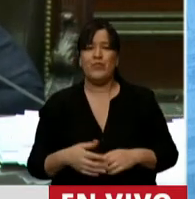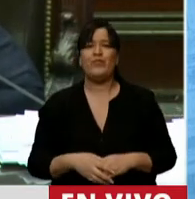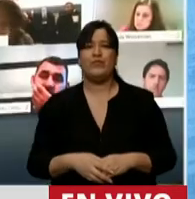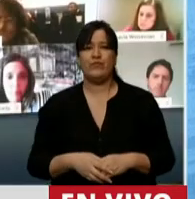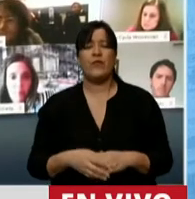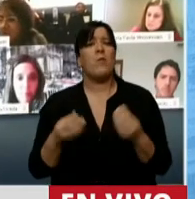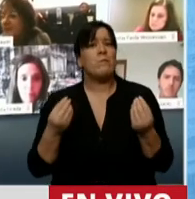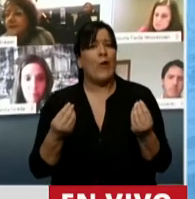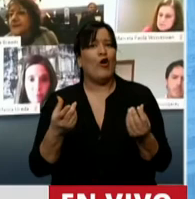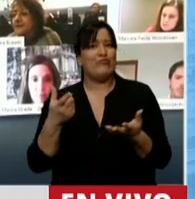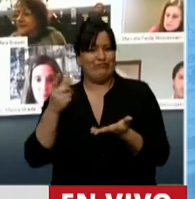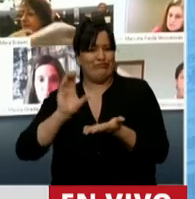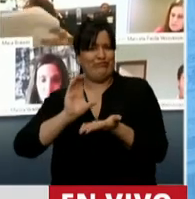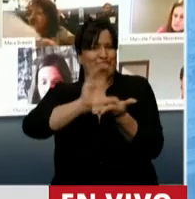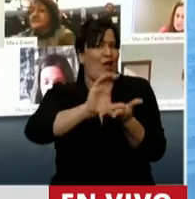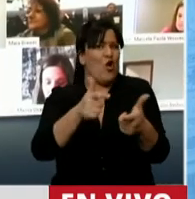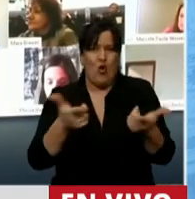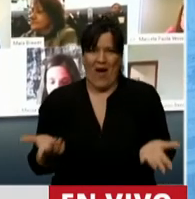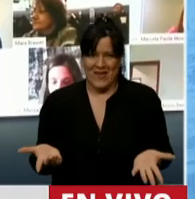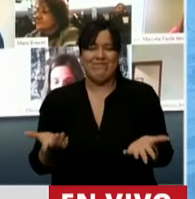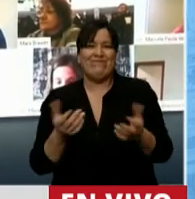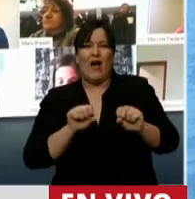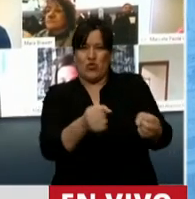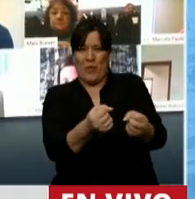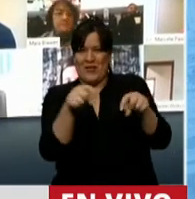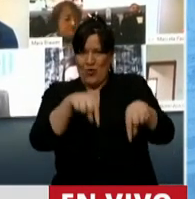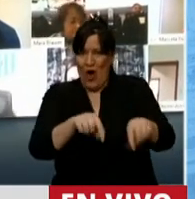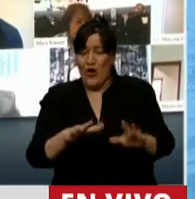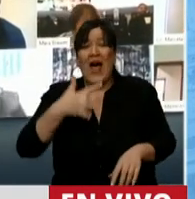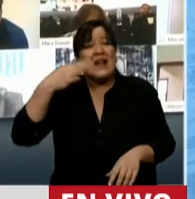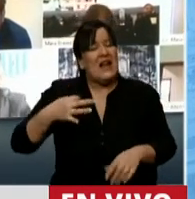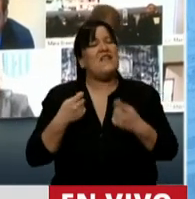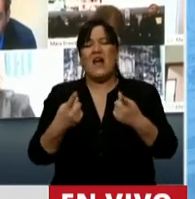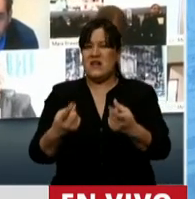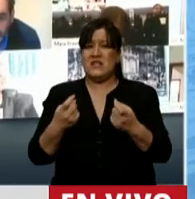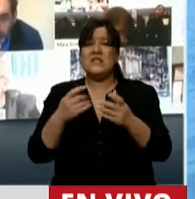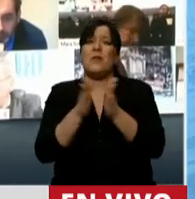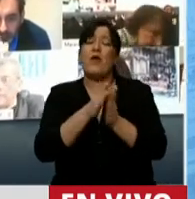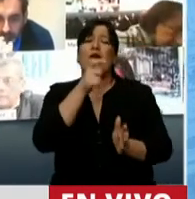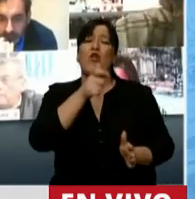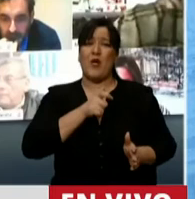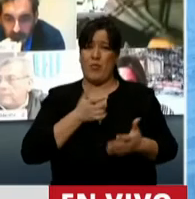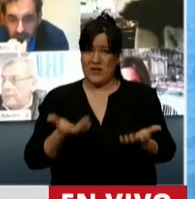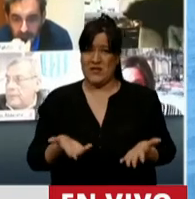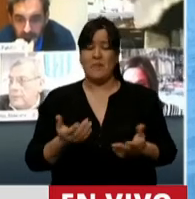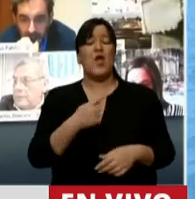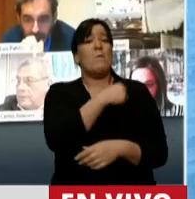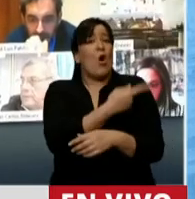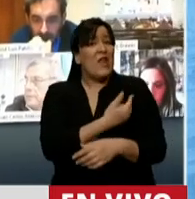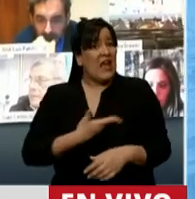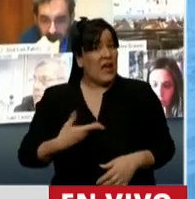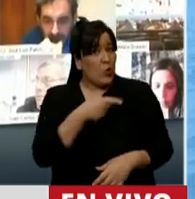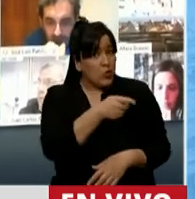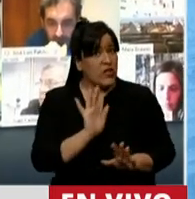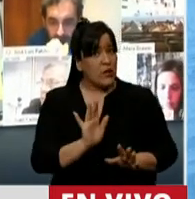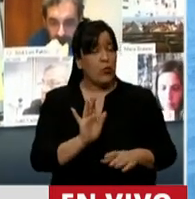por desfinanciación. La verdad, señor jefe de gabinete, necesitaríamos que nos conteste. Si el Poder Ejecutivo Nacional